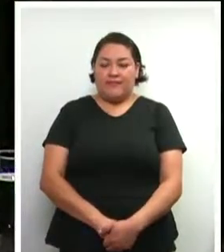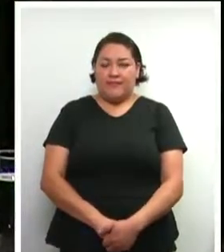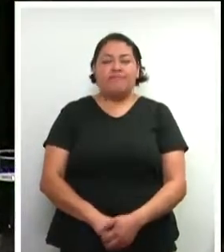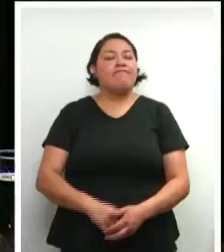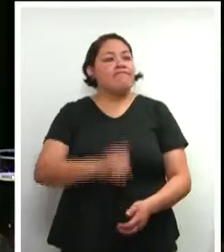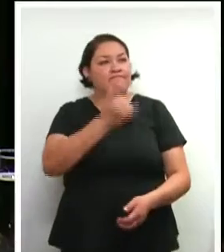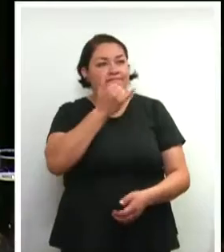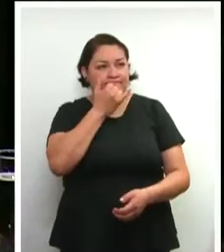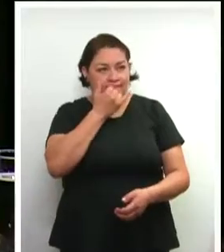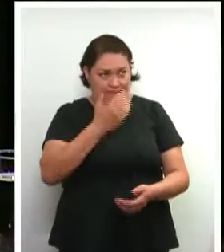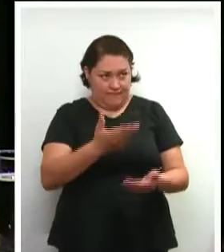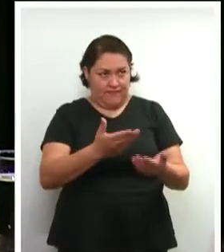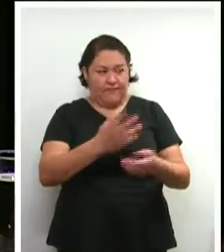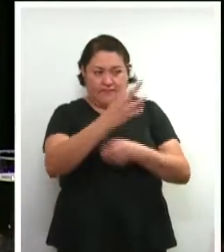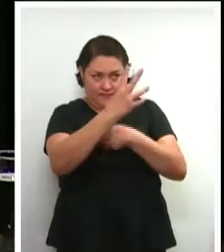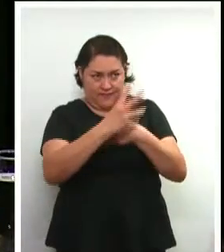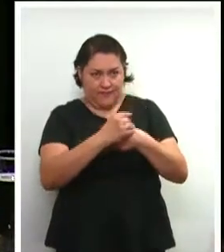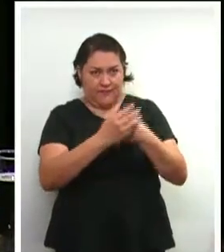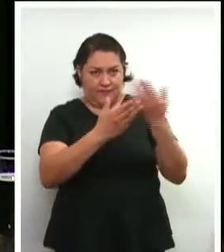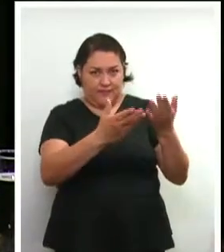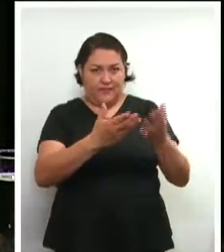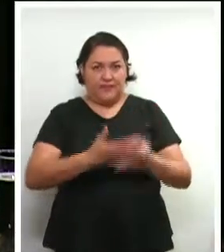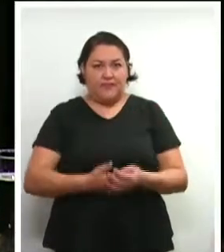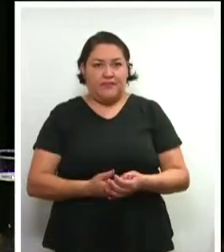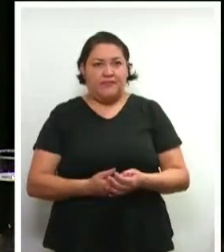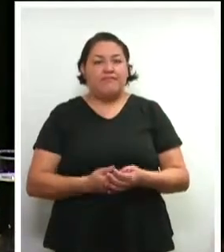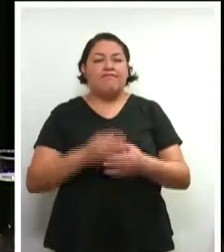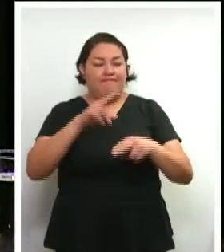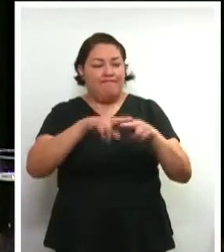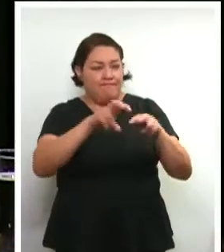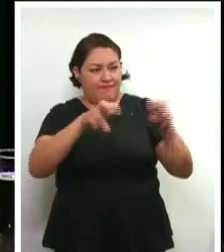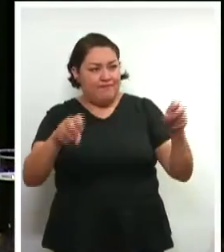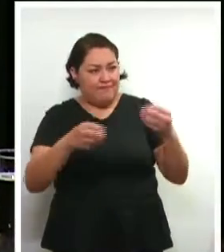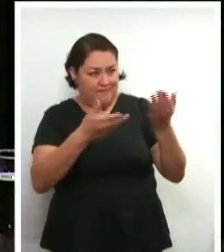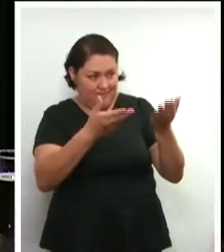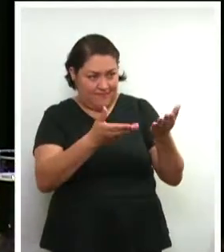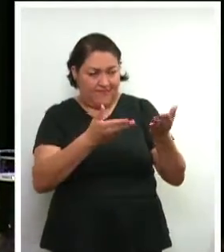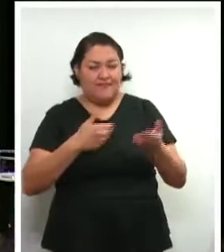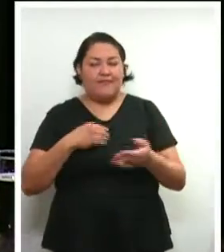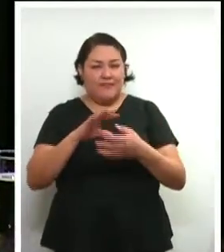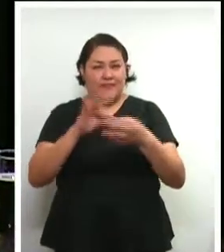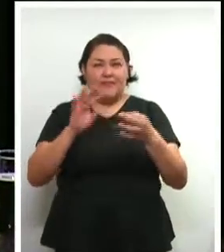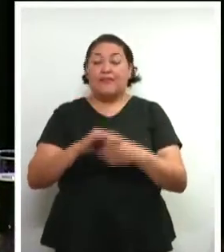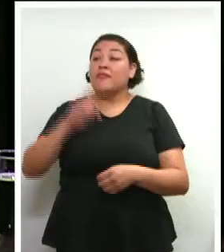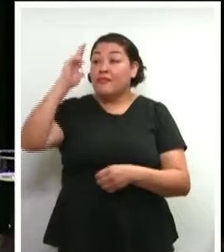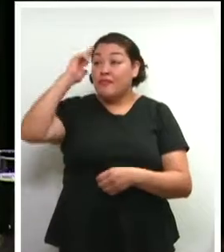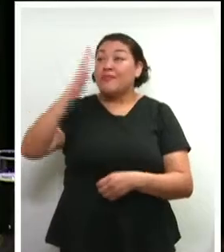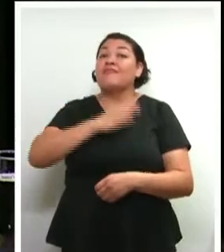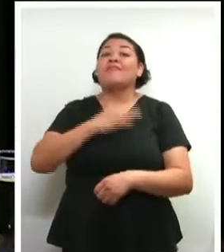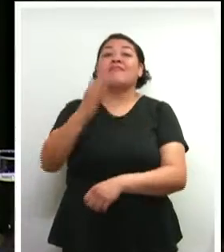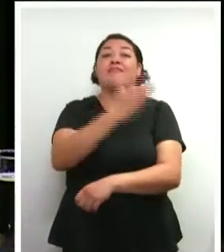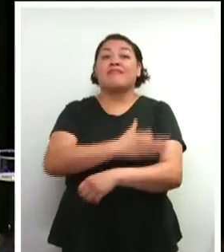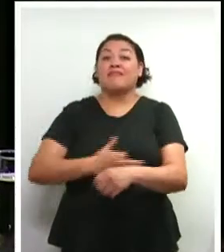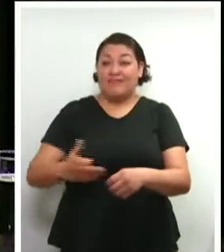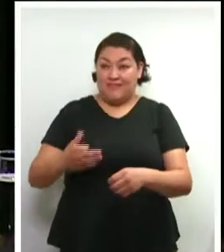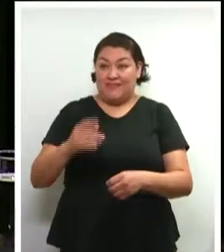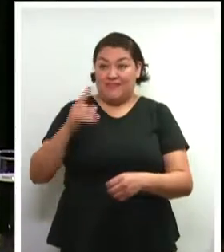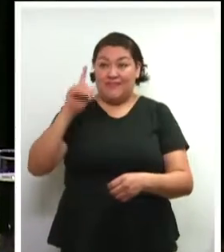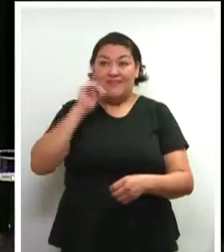Con su permiso, señor presidente, miembros de la mesa directiva, buenas tardes a todos,